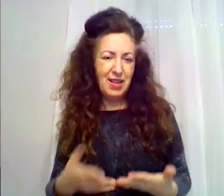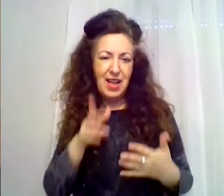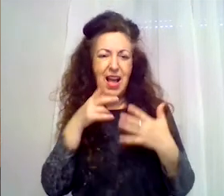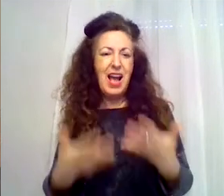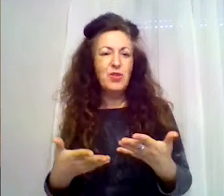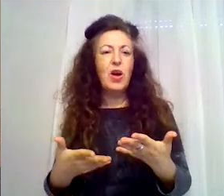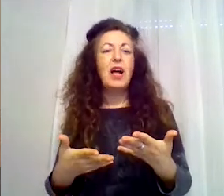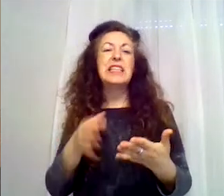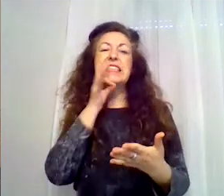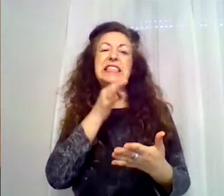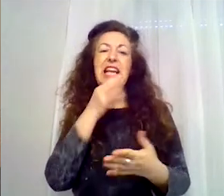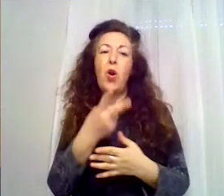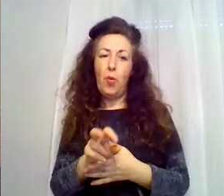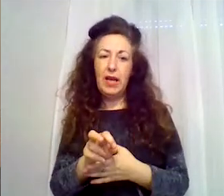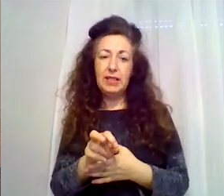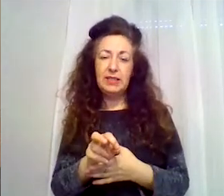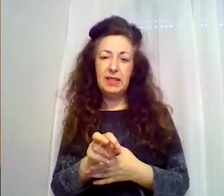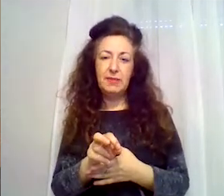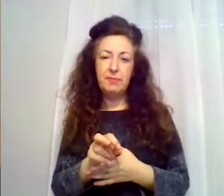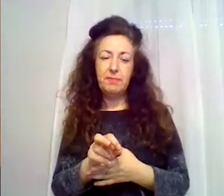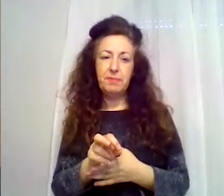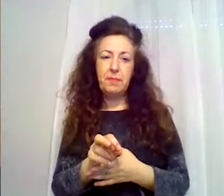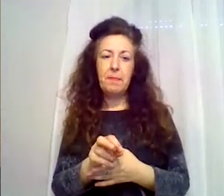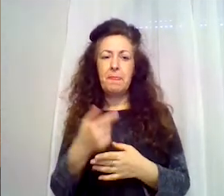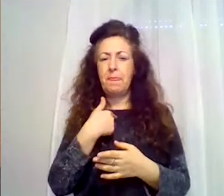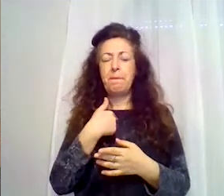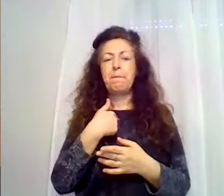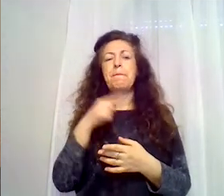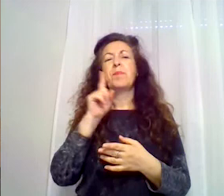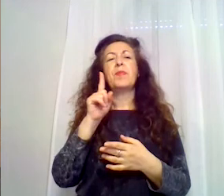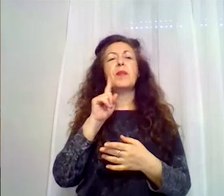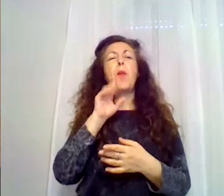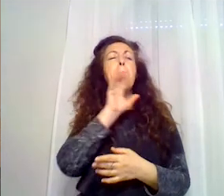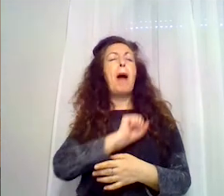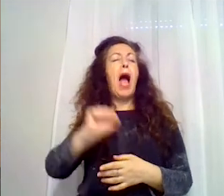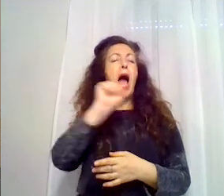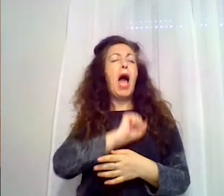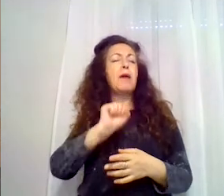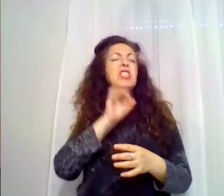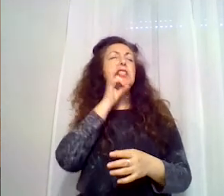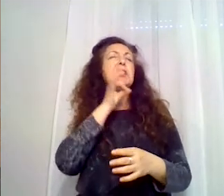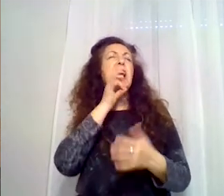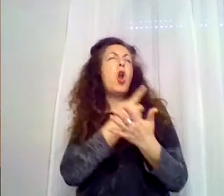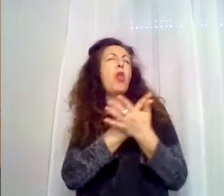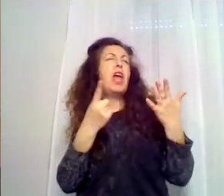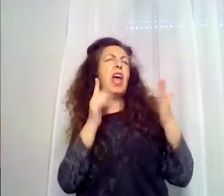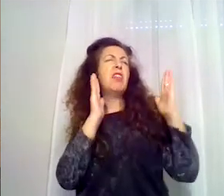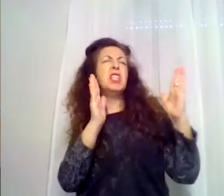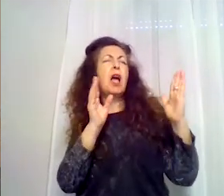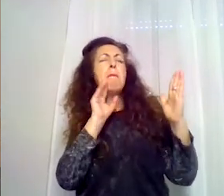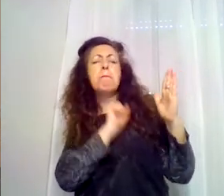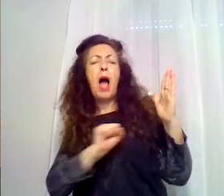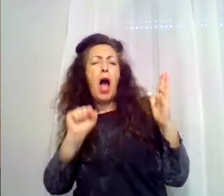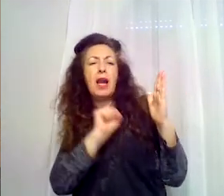higiénica, de salud, etc. No creo que estemos como